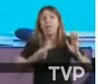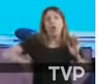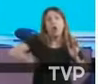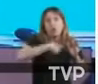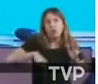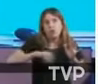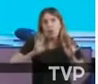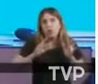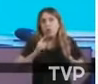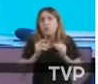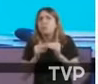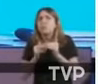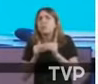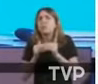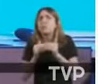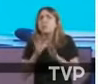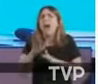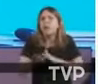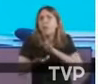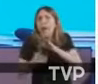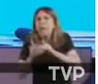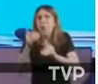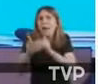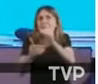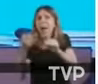estamos dando pasos muy importantes que para